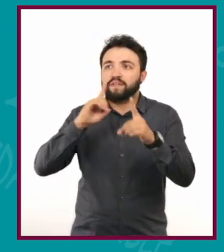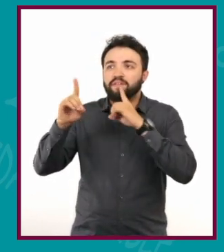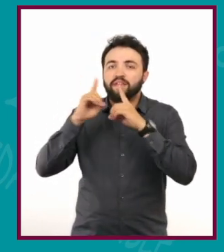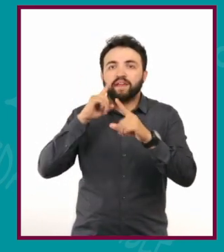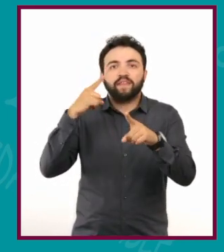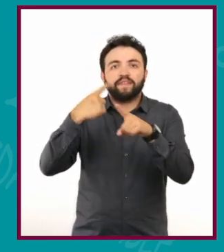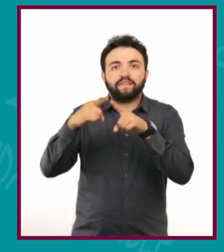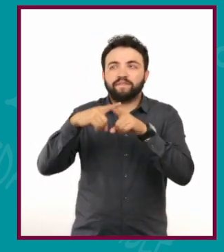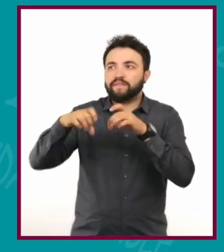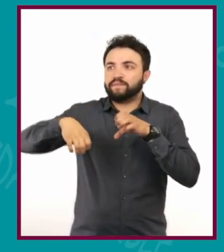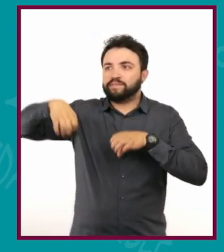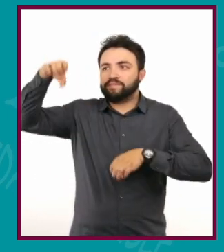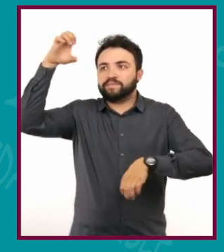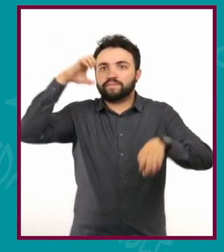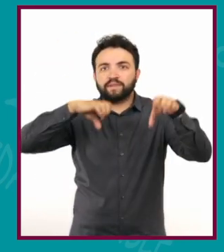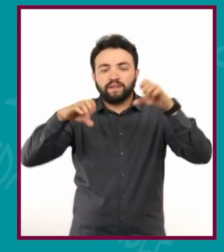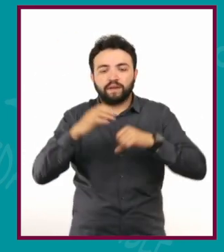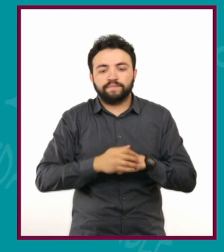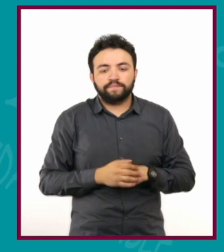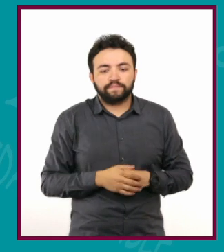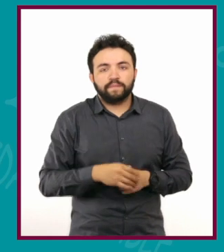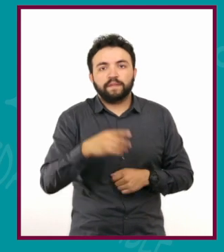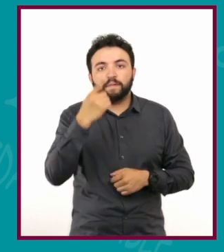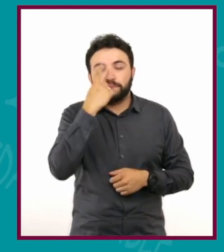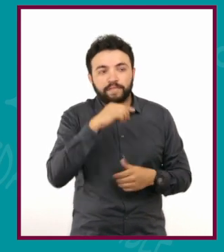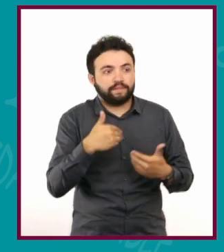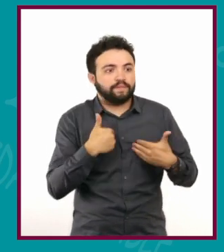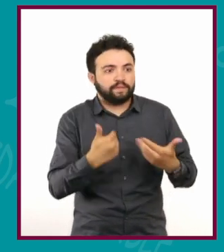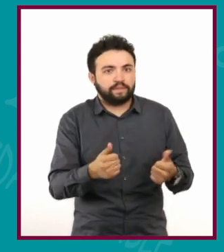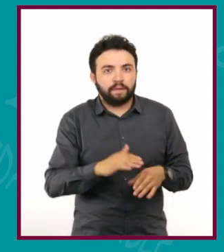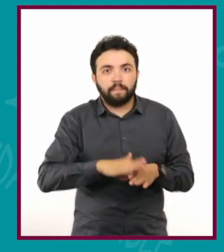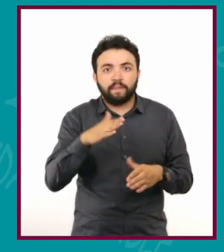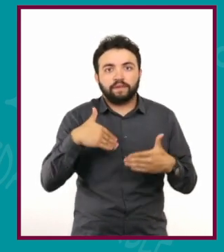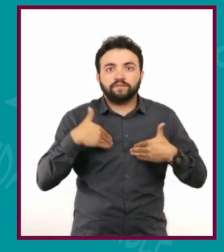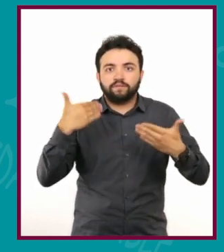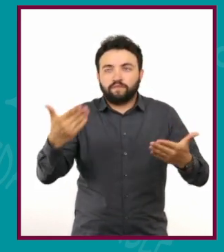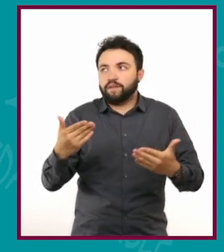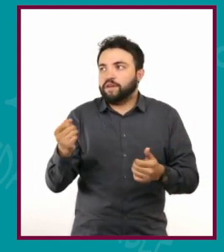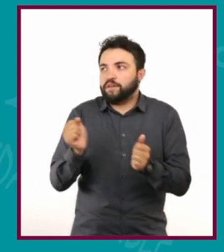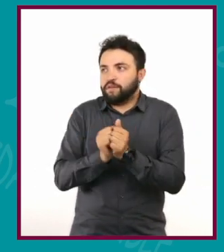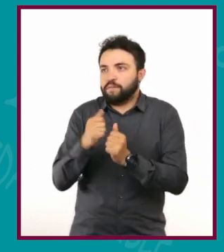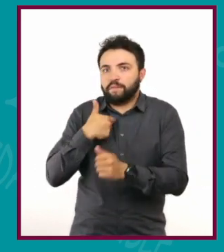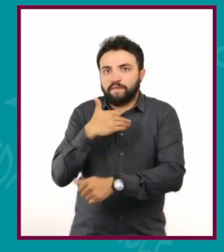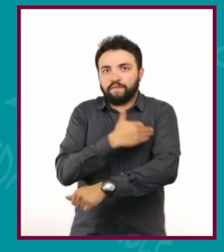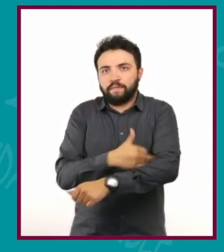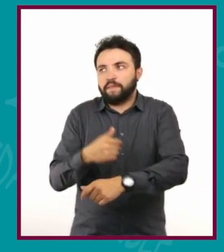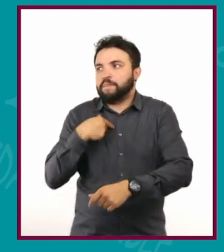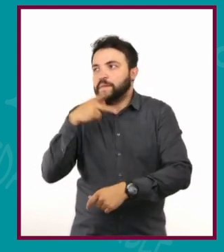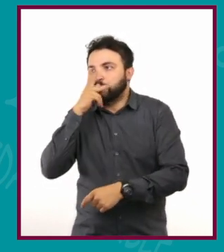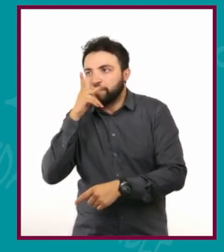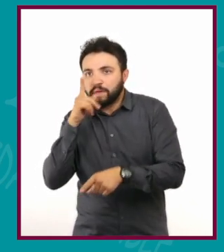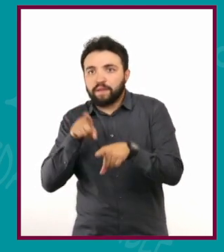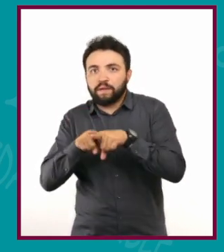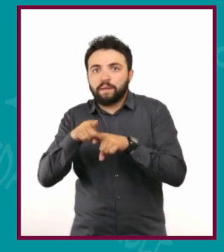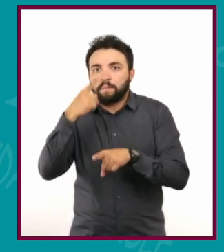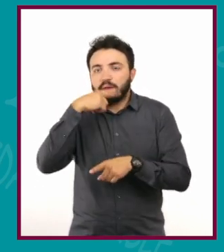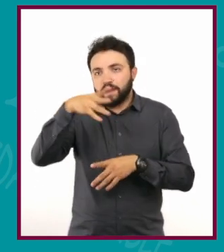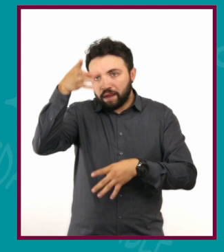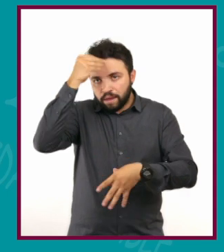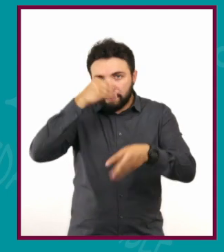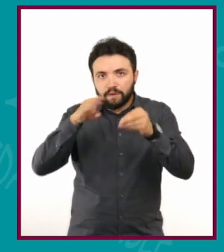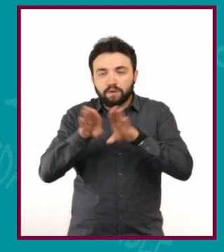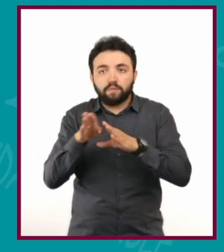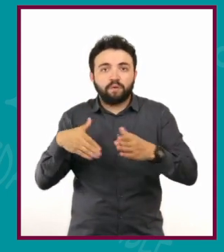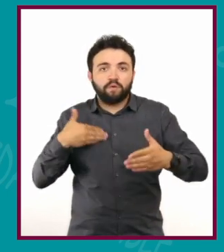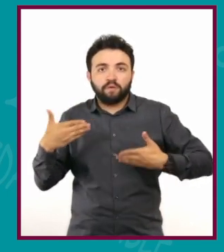Para comprendernos entre sí, para tenernos más confianza entre familia, como quien dice, con nuestros papás y con nuestros hermanos, para aprender a